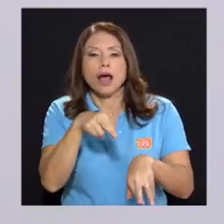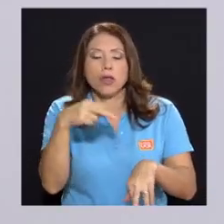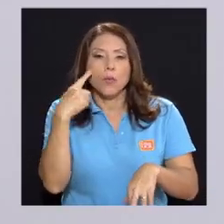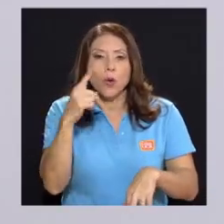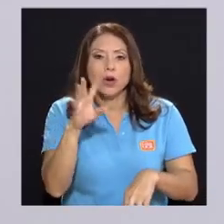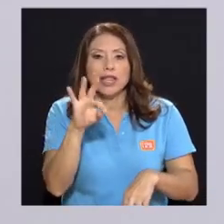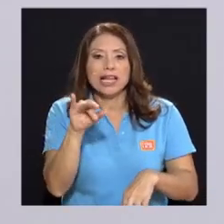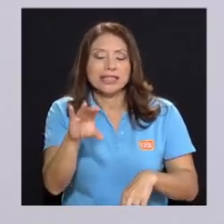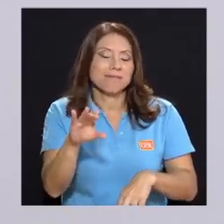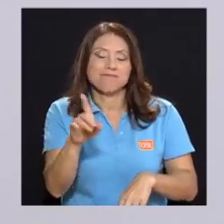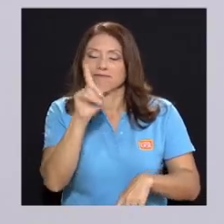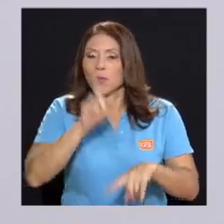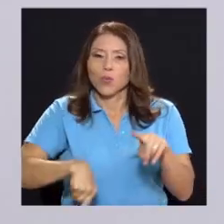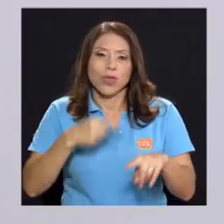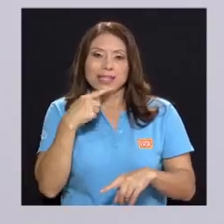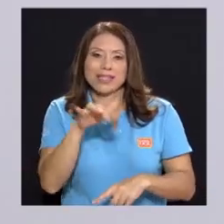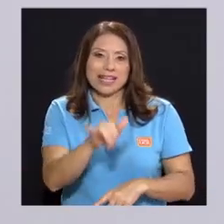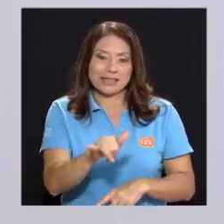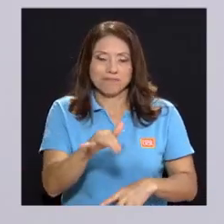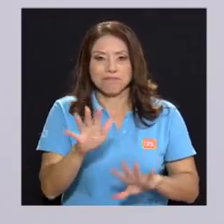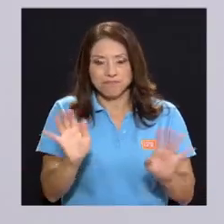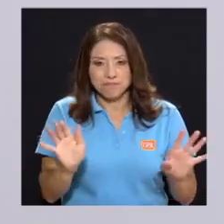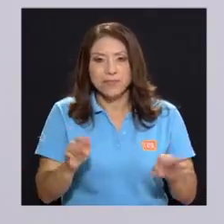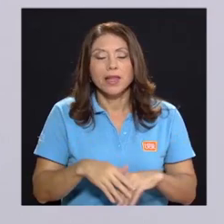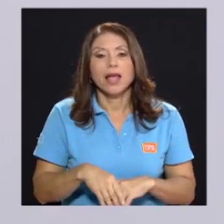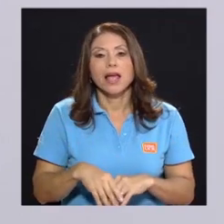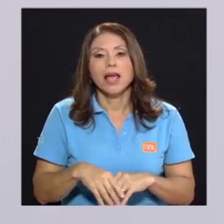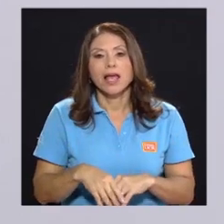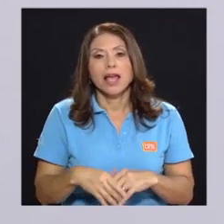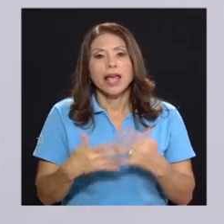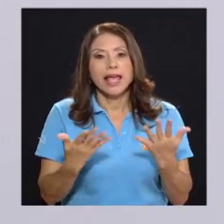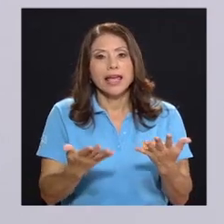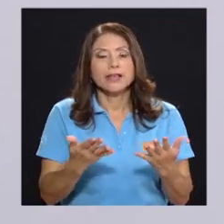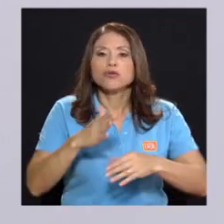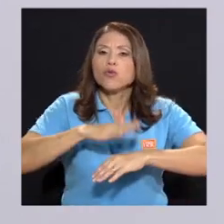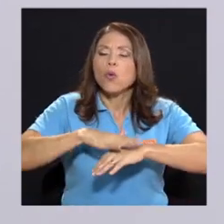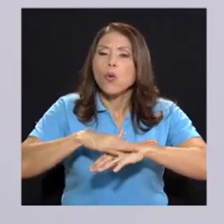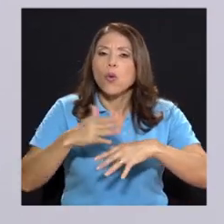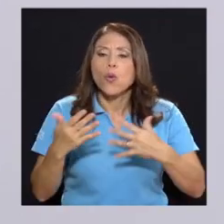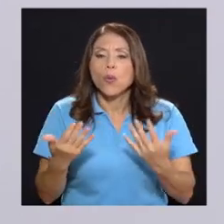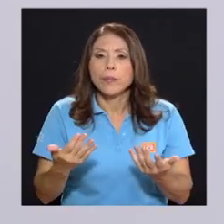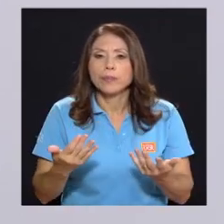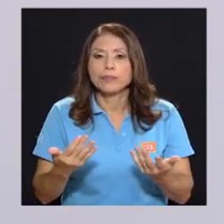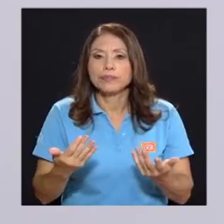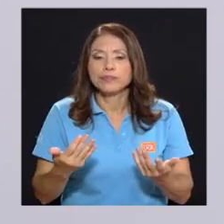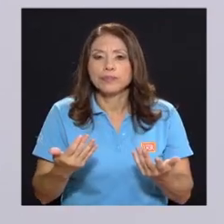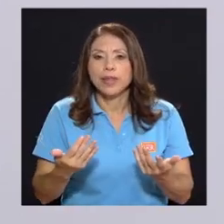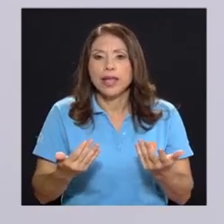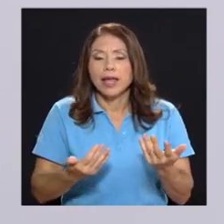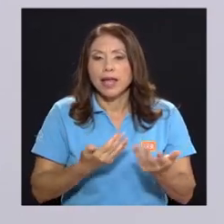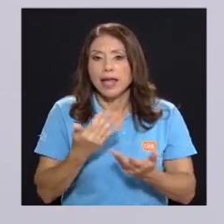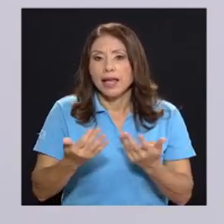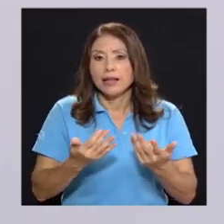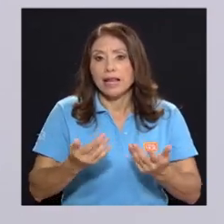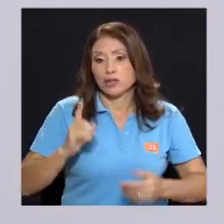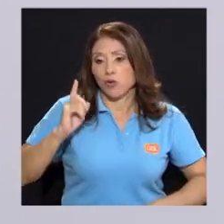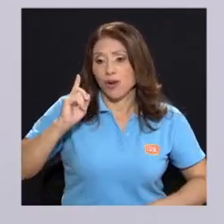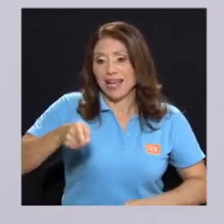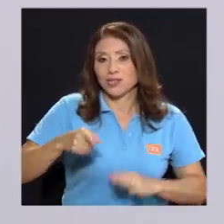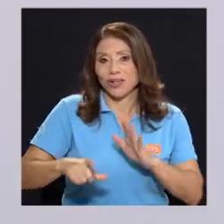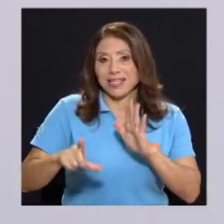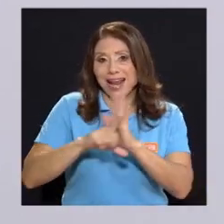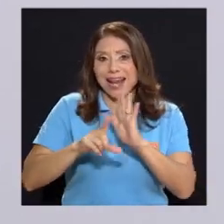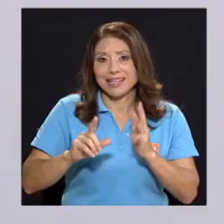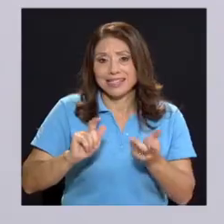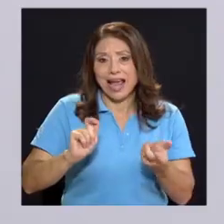ninguna duda no es esta entre ese margen en materia del ajuste d de las obligación legal es lo que encontramos